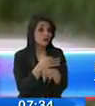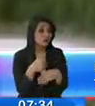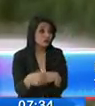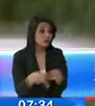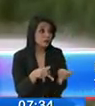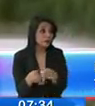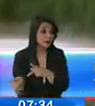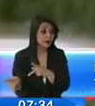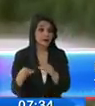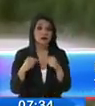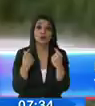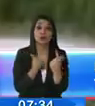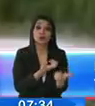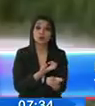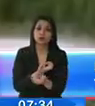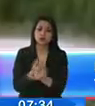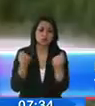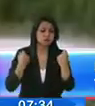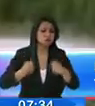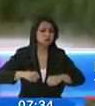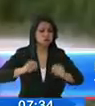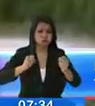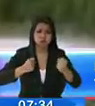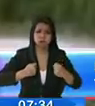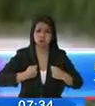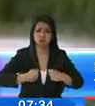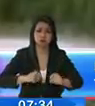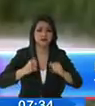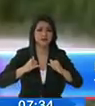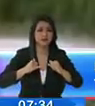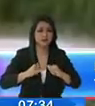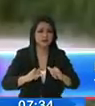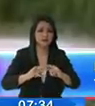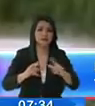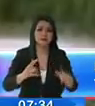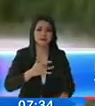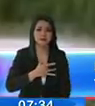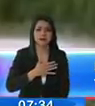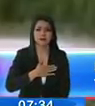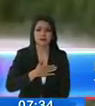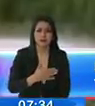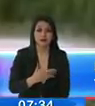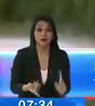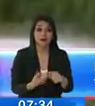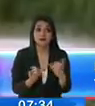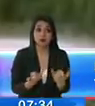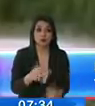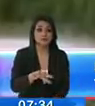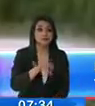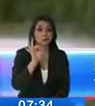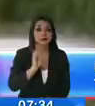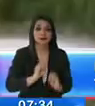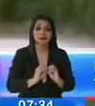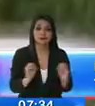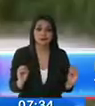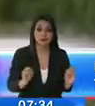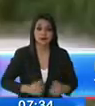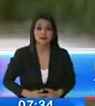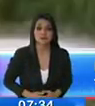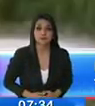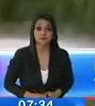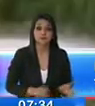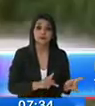bueno bomberos ha hecho todos los puestos posibles no lastimosamente no no hemos tenido hasta ahora resultados positivos el protocolo se